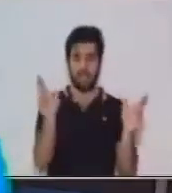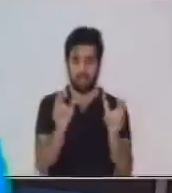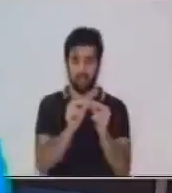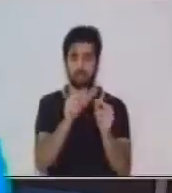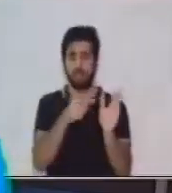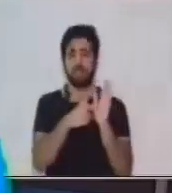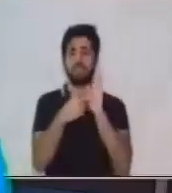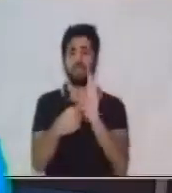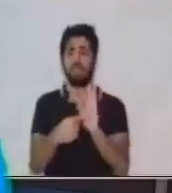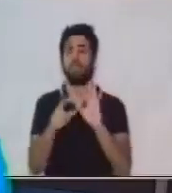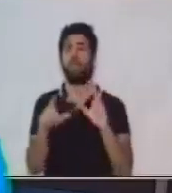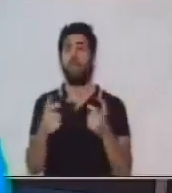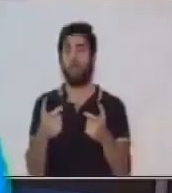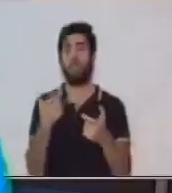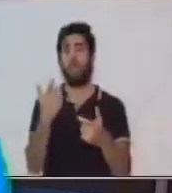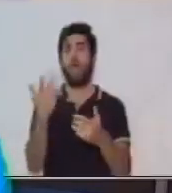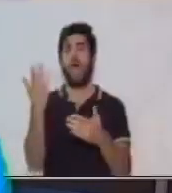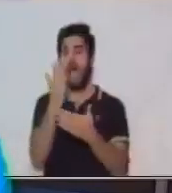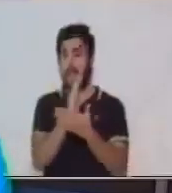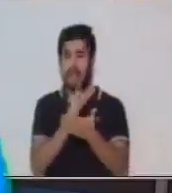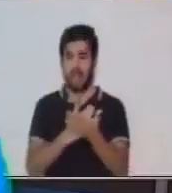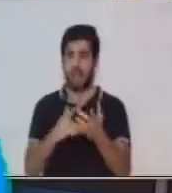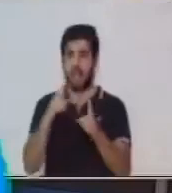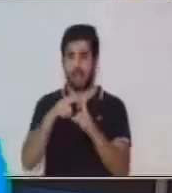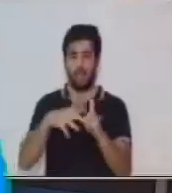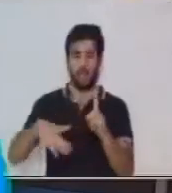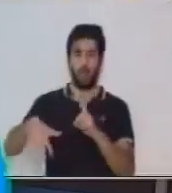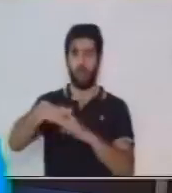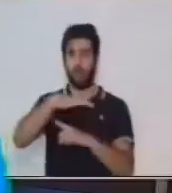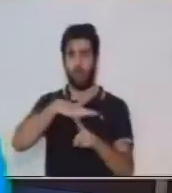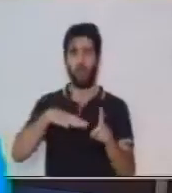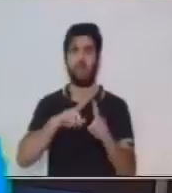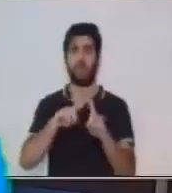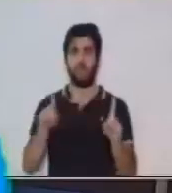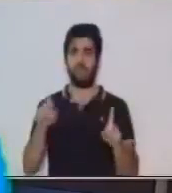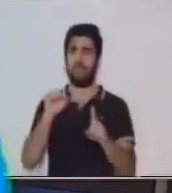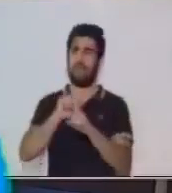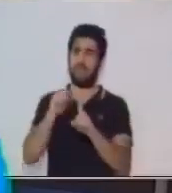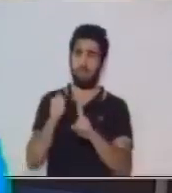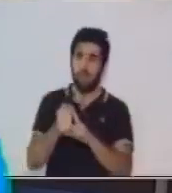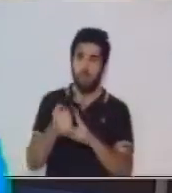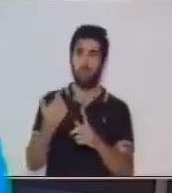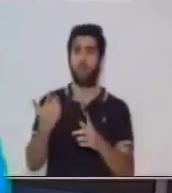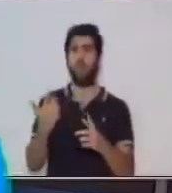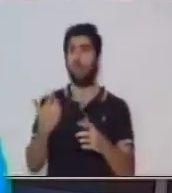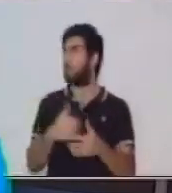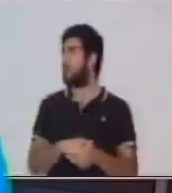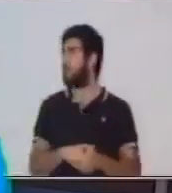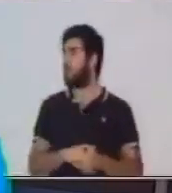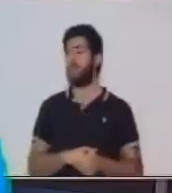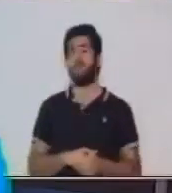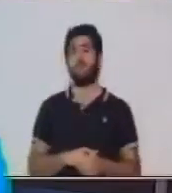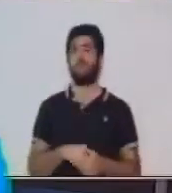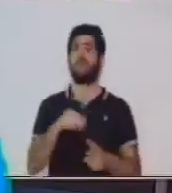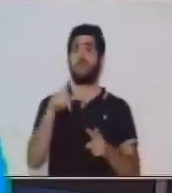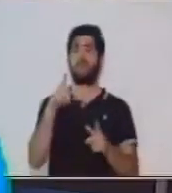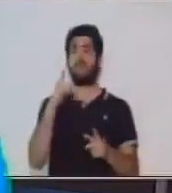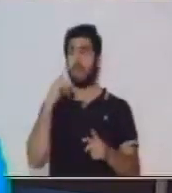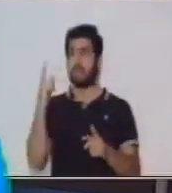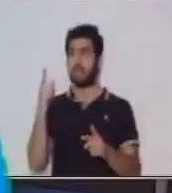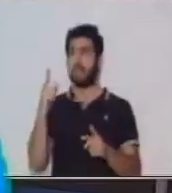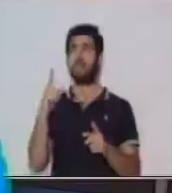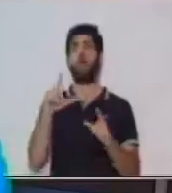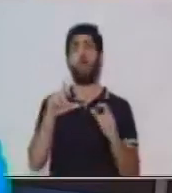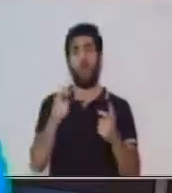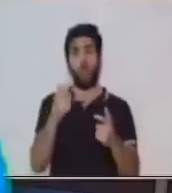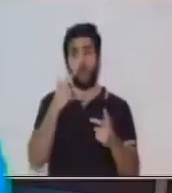representación y de un ambiente diferente. ¿Por qué? Porque plantea una situación al inicio, de ese mismo pues la plantea en el medio, cómo